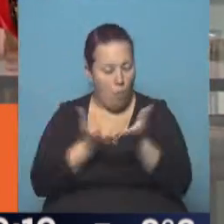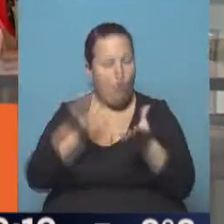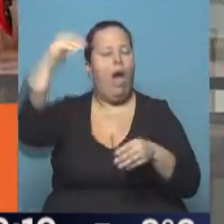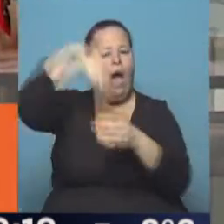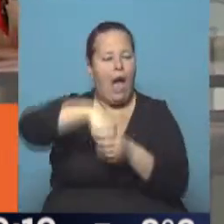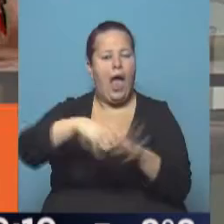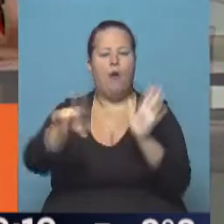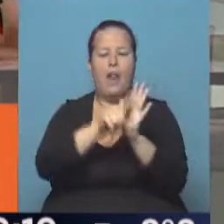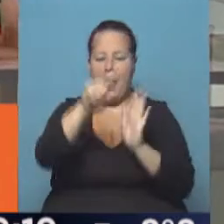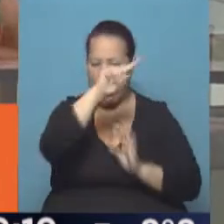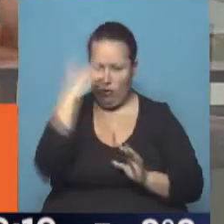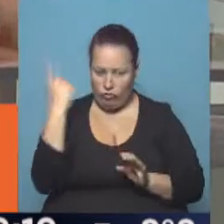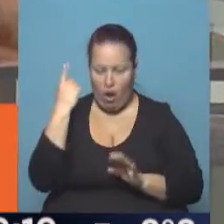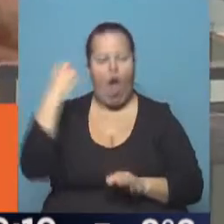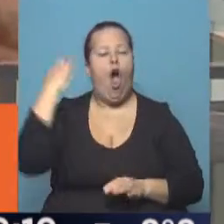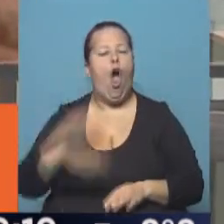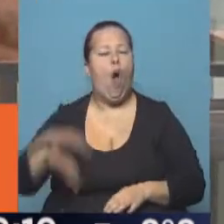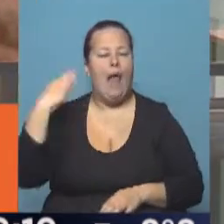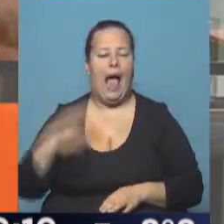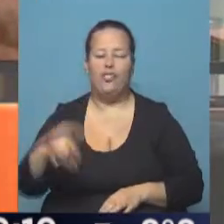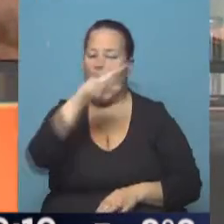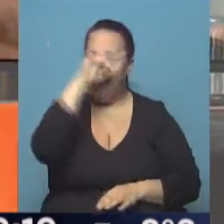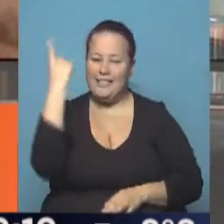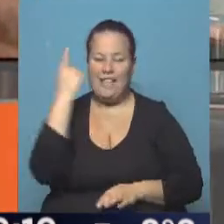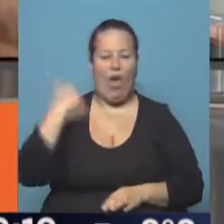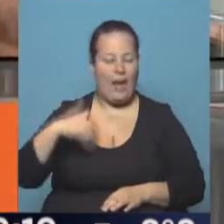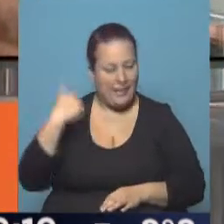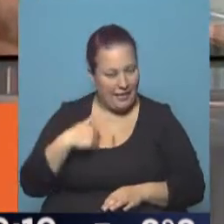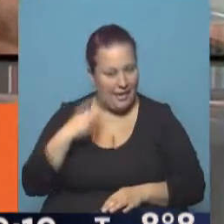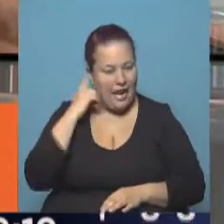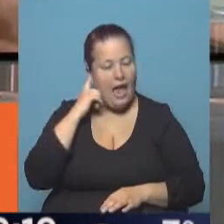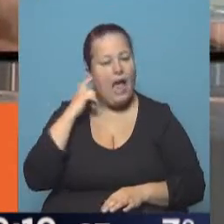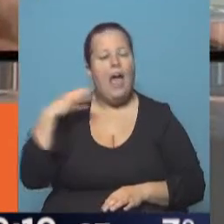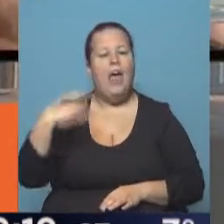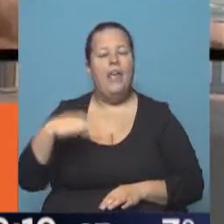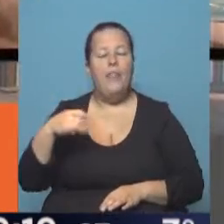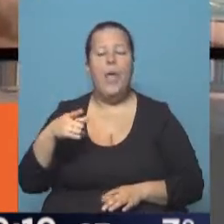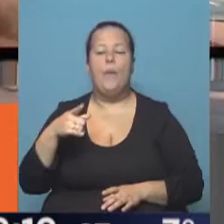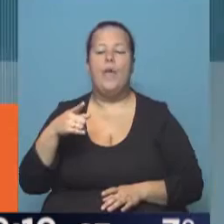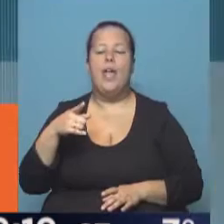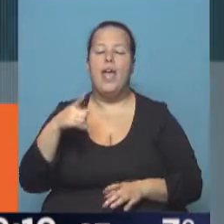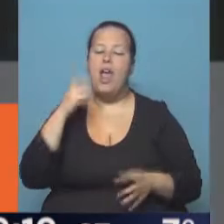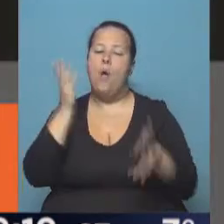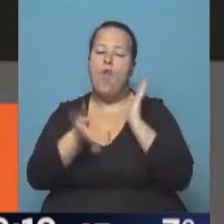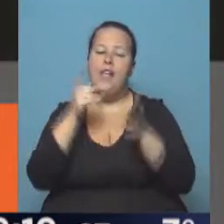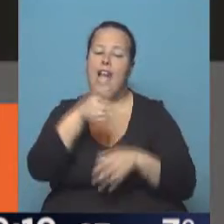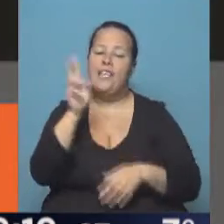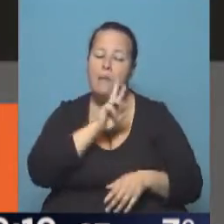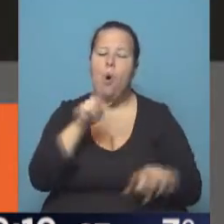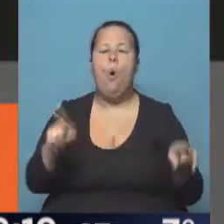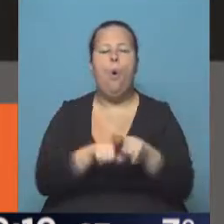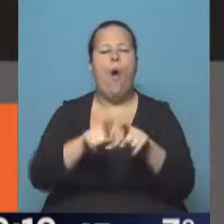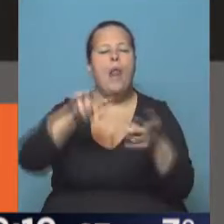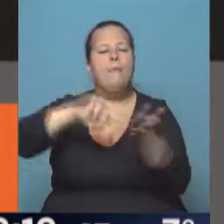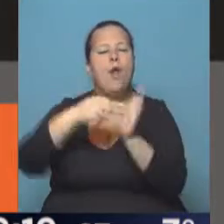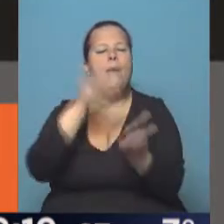incorporados a nuestra Constitución que obligan al Estado argentino a tomar la violencia contra la mujer como un